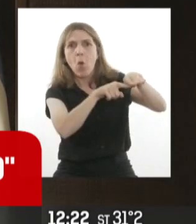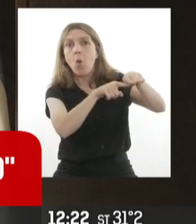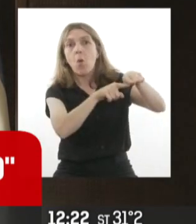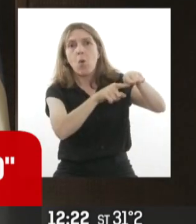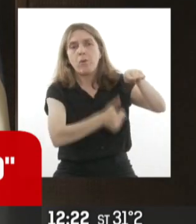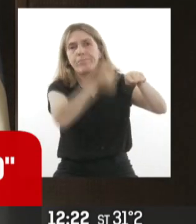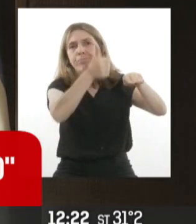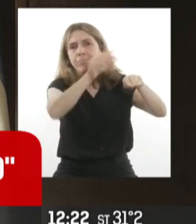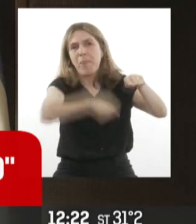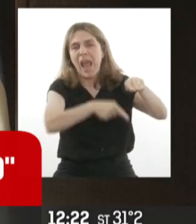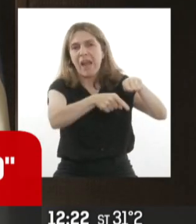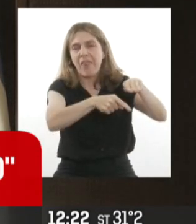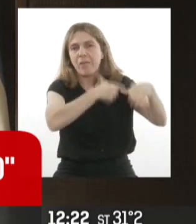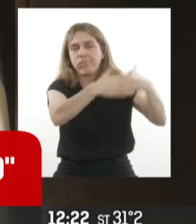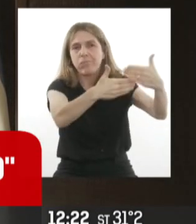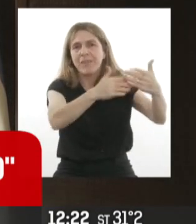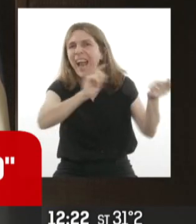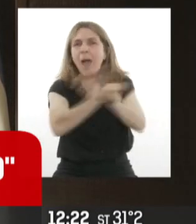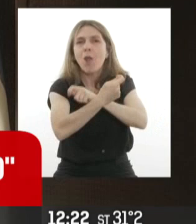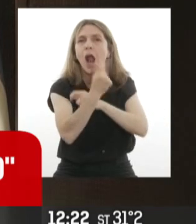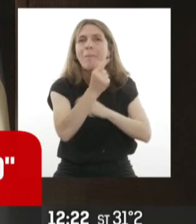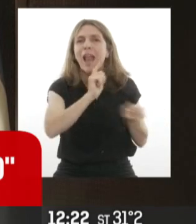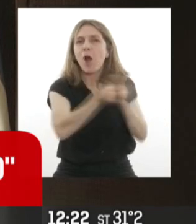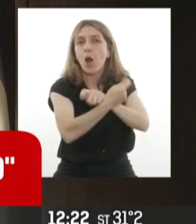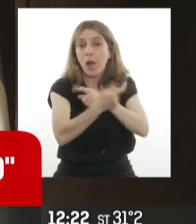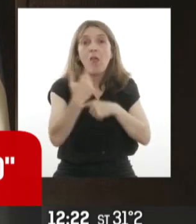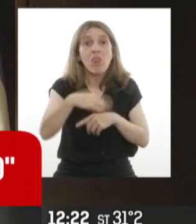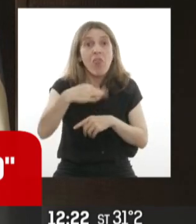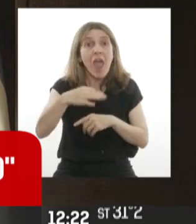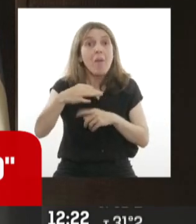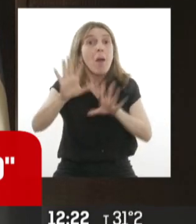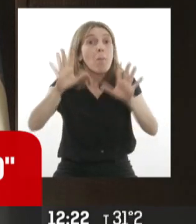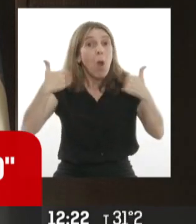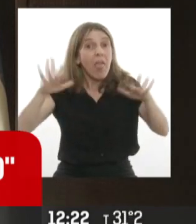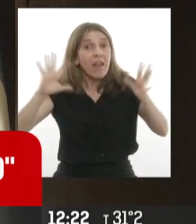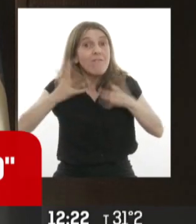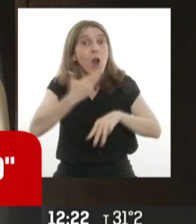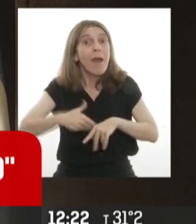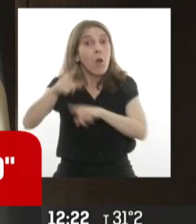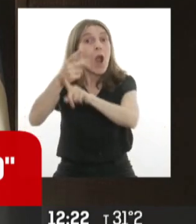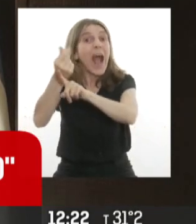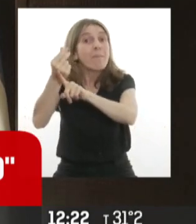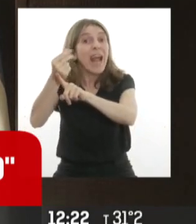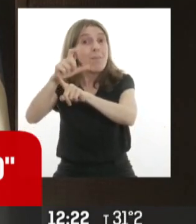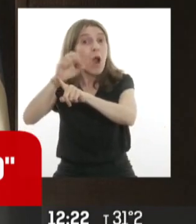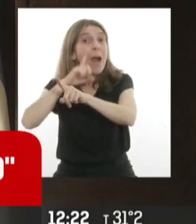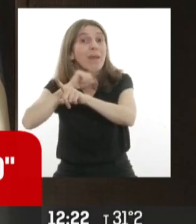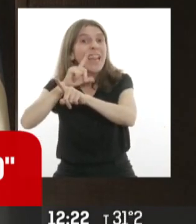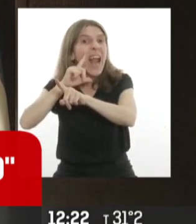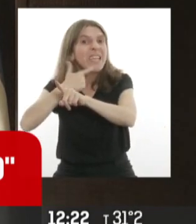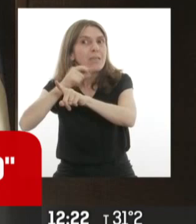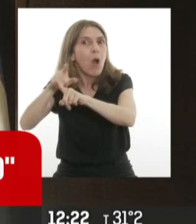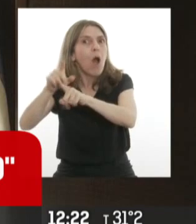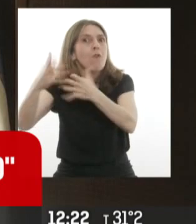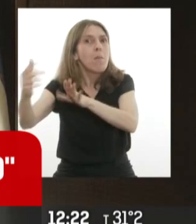el capitalismo deba revisarse y deba volver a su punto de origen, a los tiempos en que